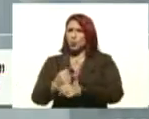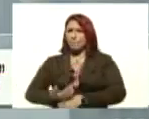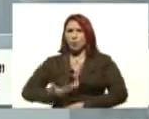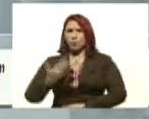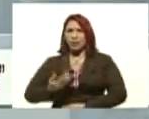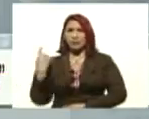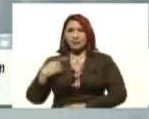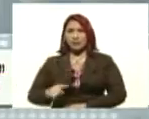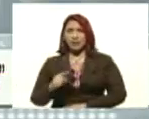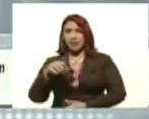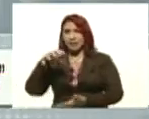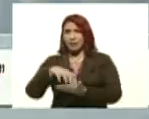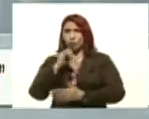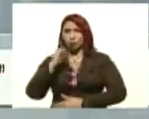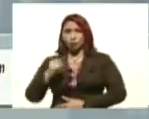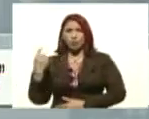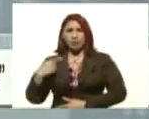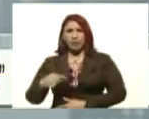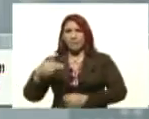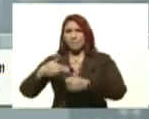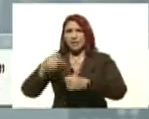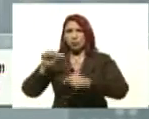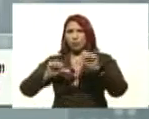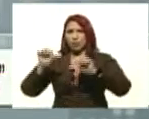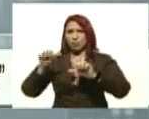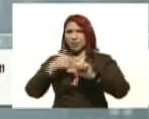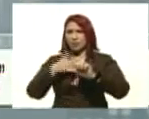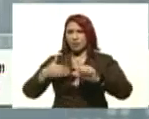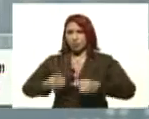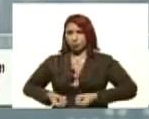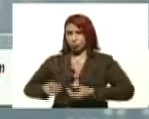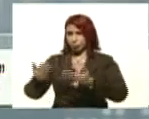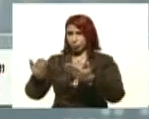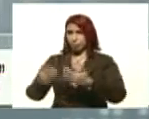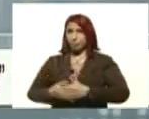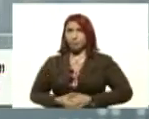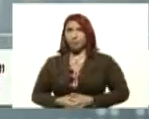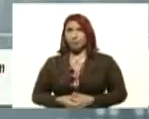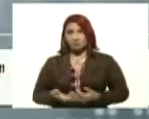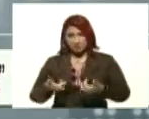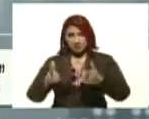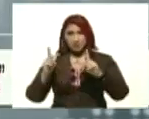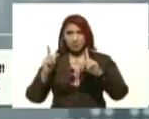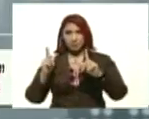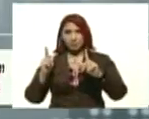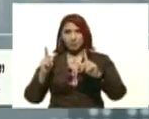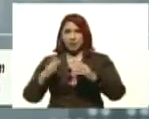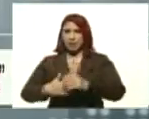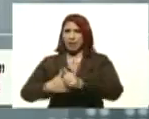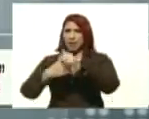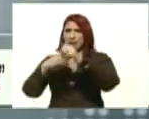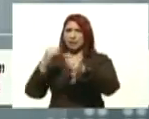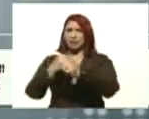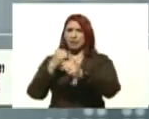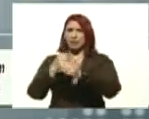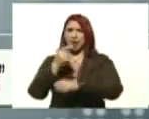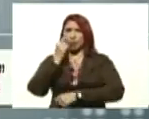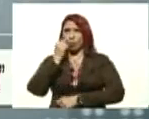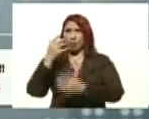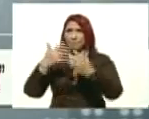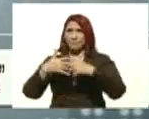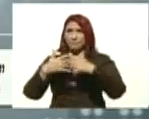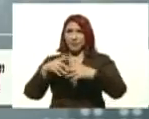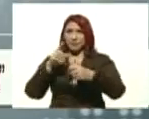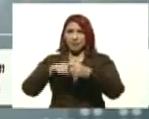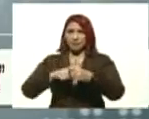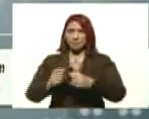estado Zulia, como es la petroquímica. Quiero dejar con usted, hermano presidente, si me lo permite, al líder de los trabajadores de esta